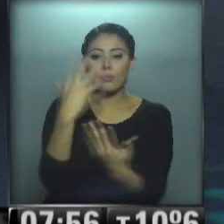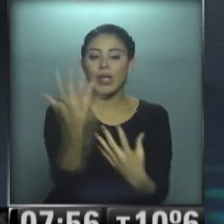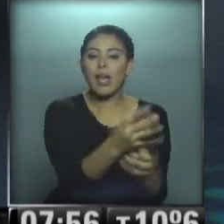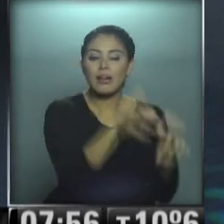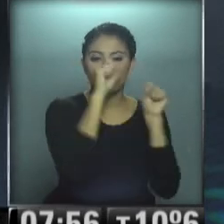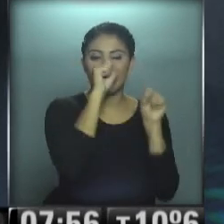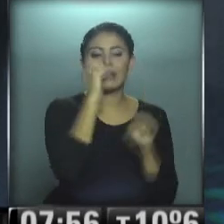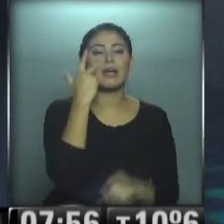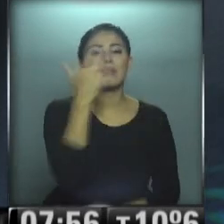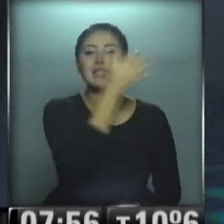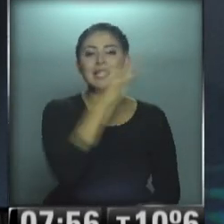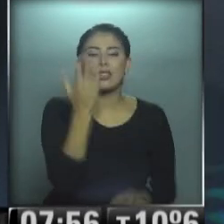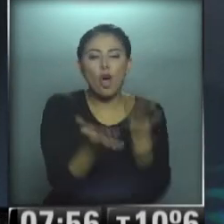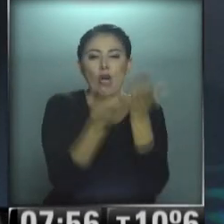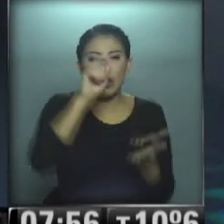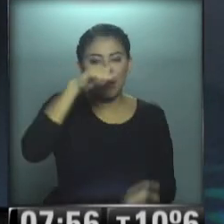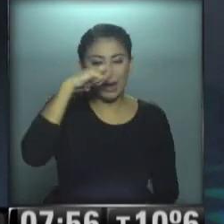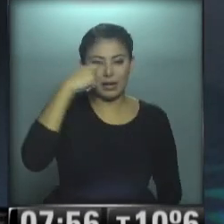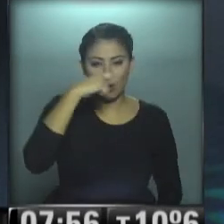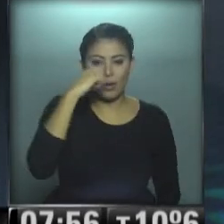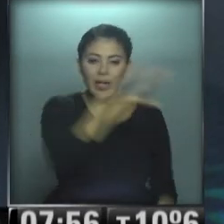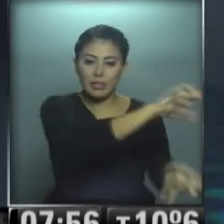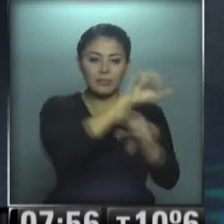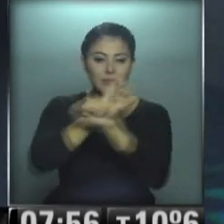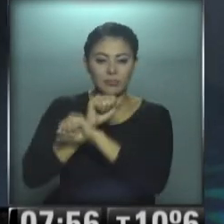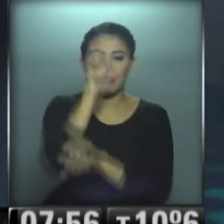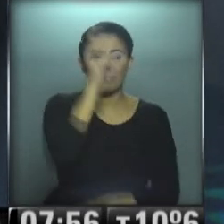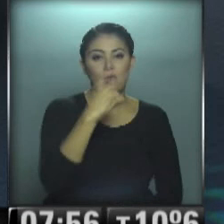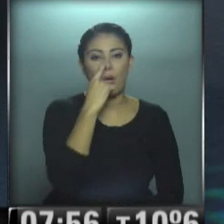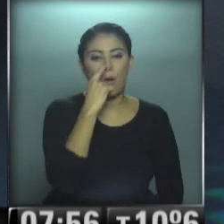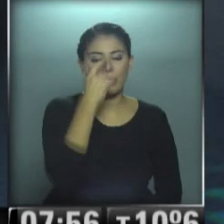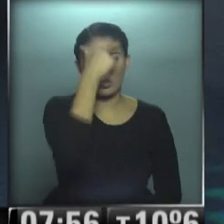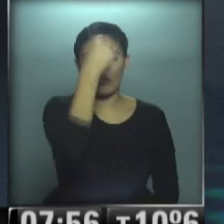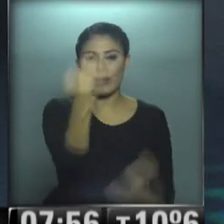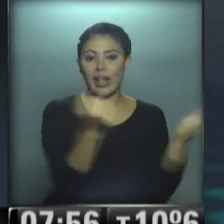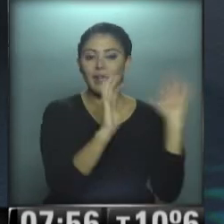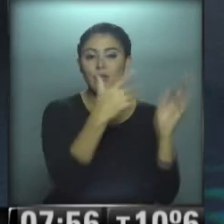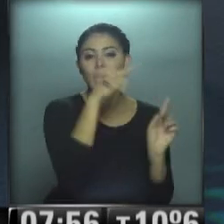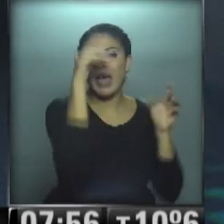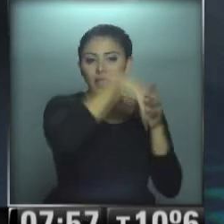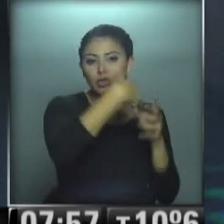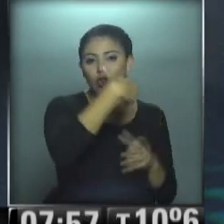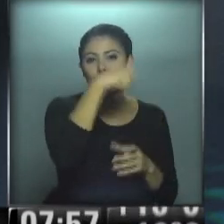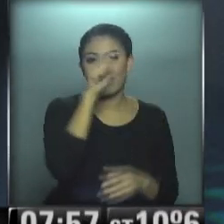secuestrar 3.600 kilos de marihuana y detener al conductor del camión que transportaba la droga.